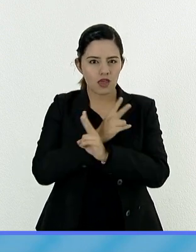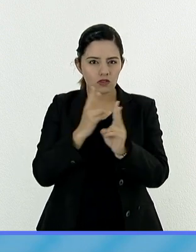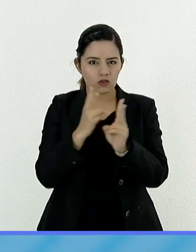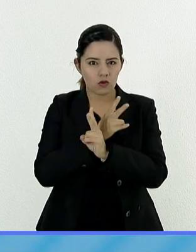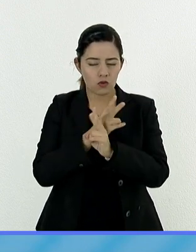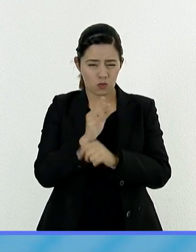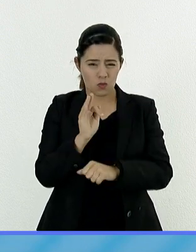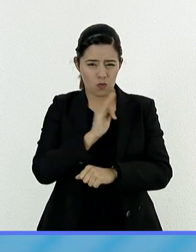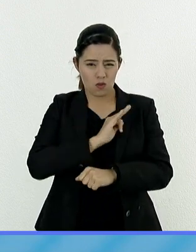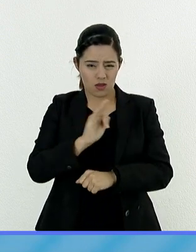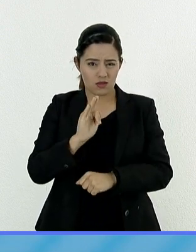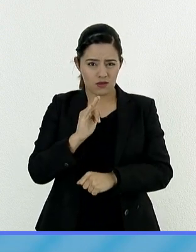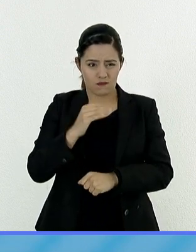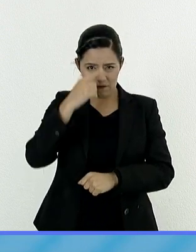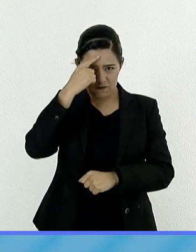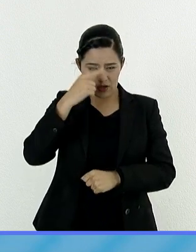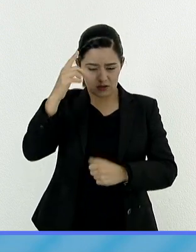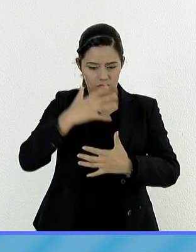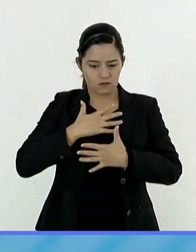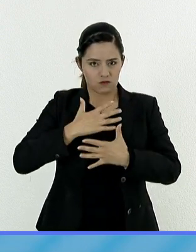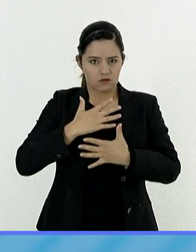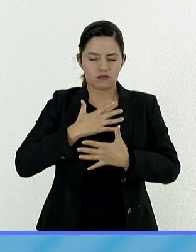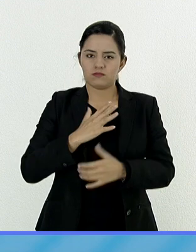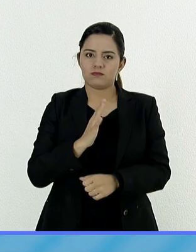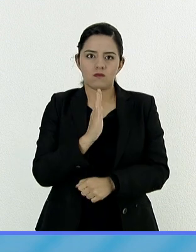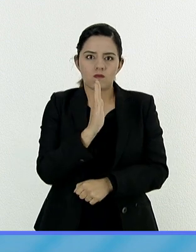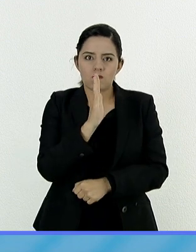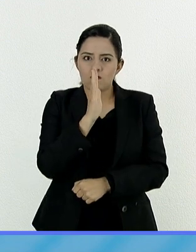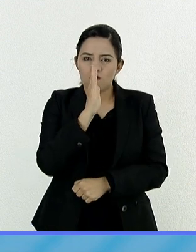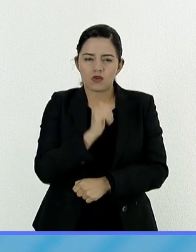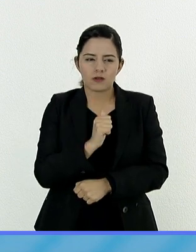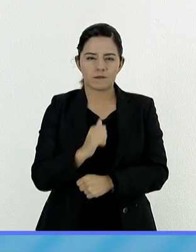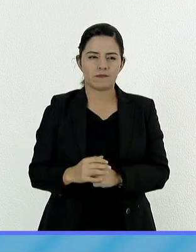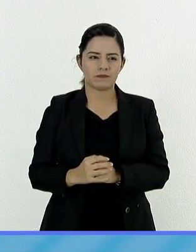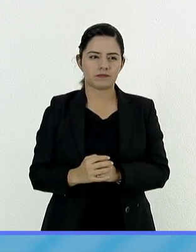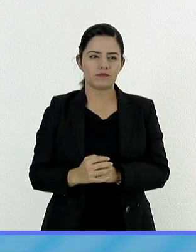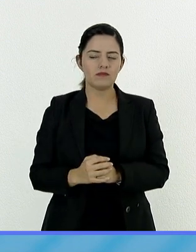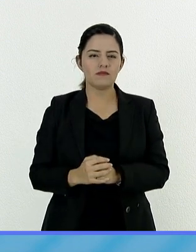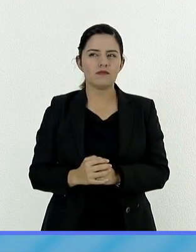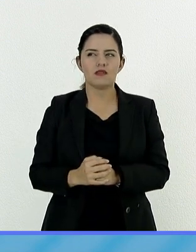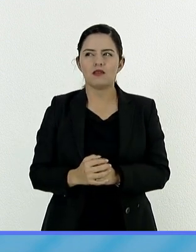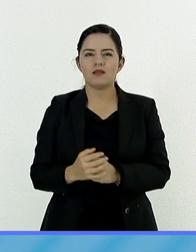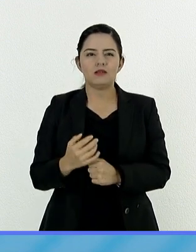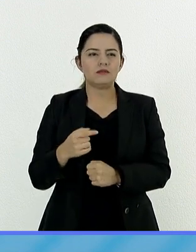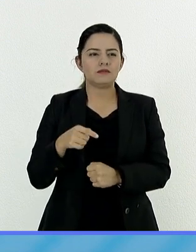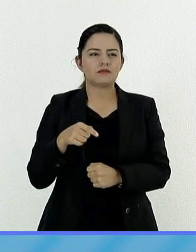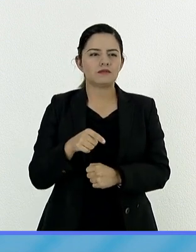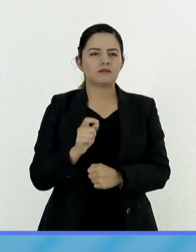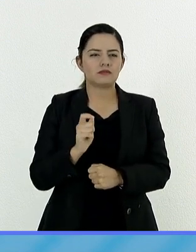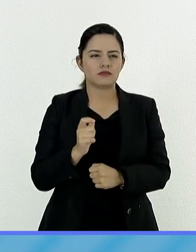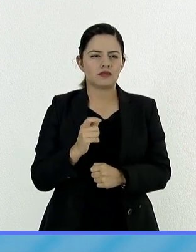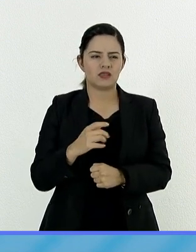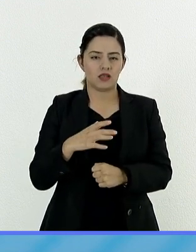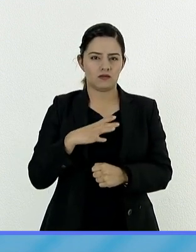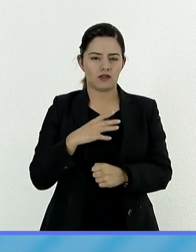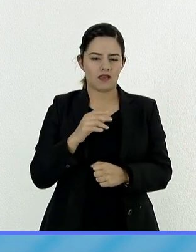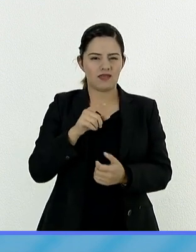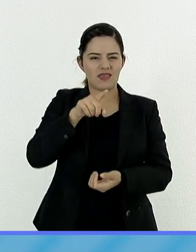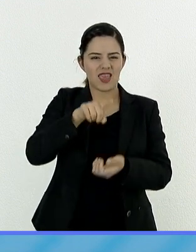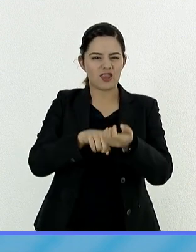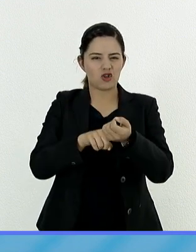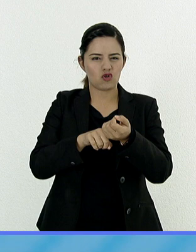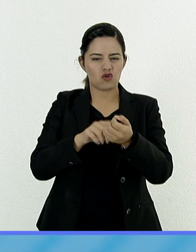tan tan puro como quisiéramos no no debe usar el término puro el aire está enrarecido porque hay poco oxígeno